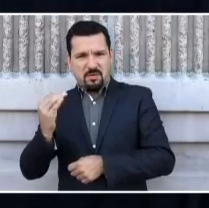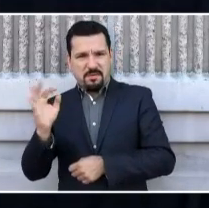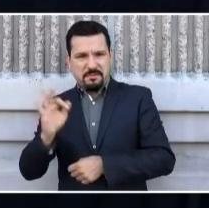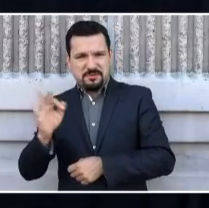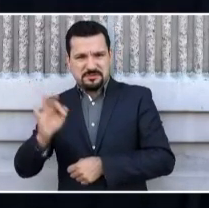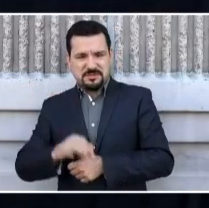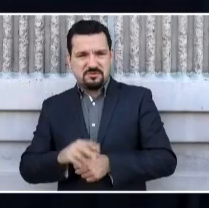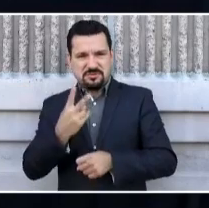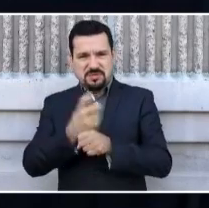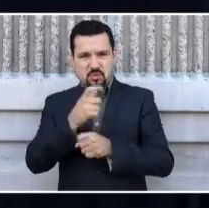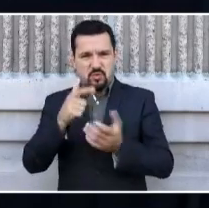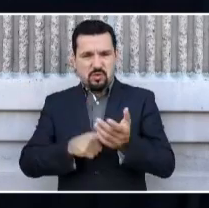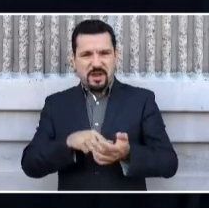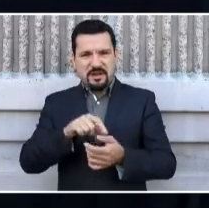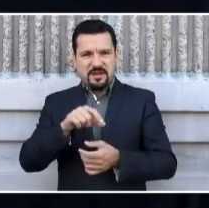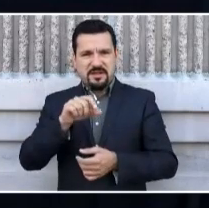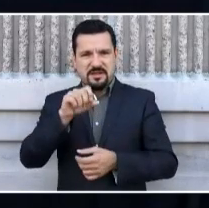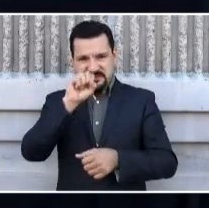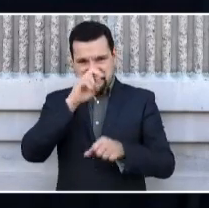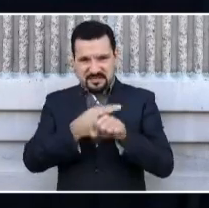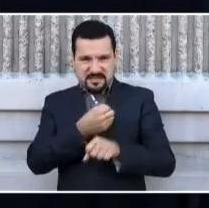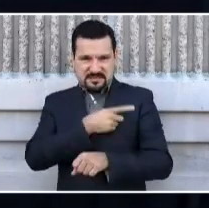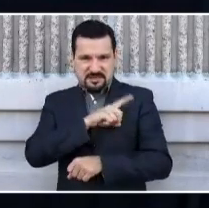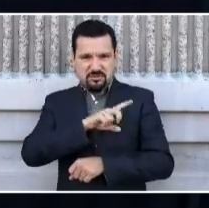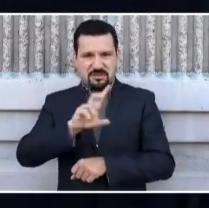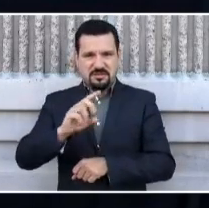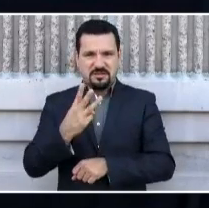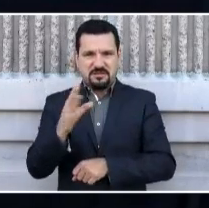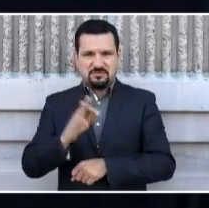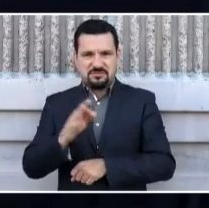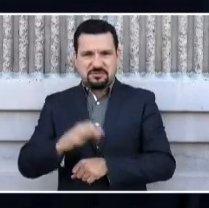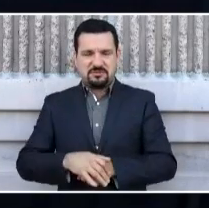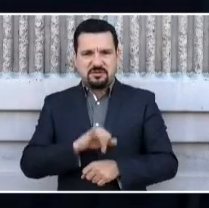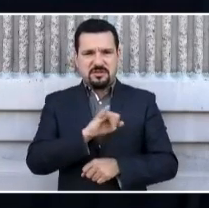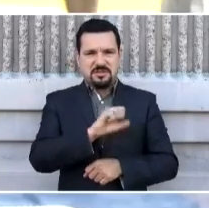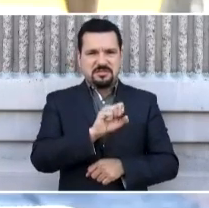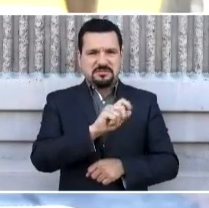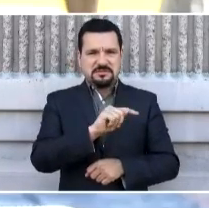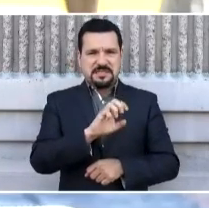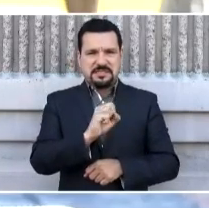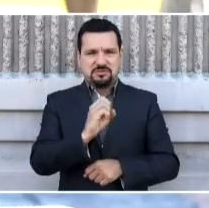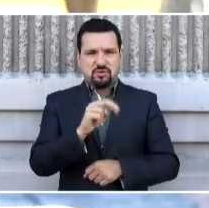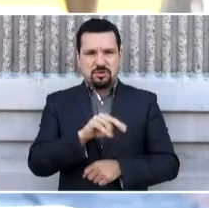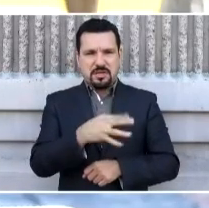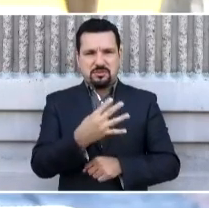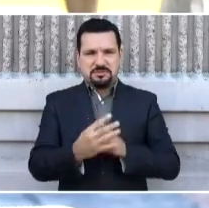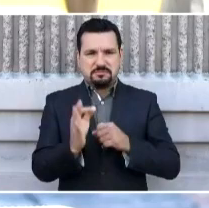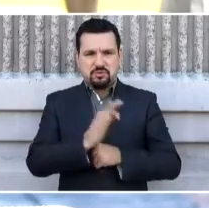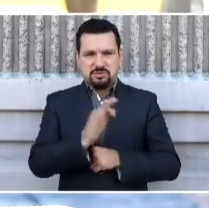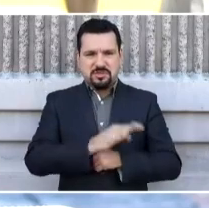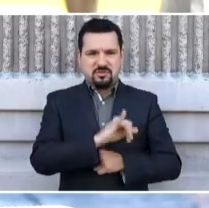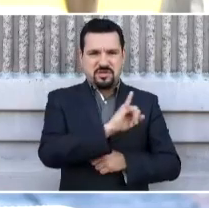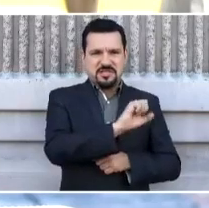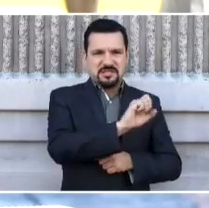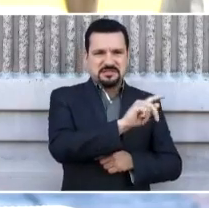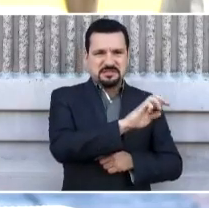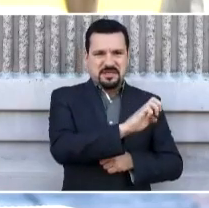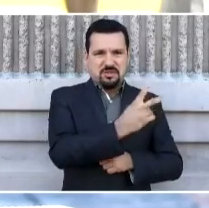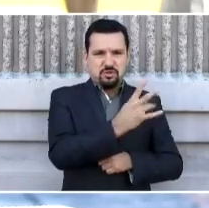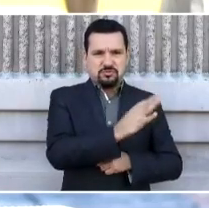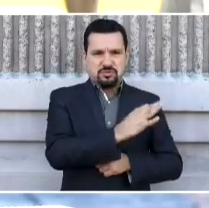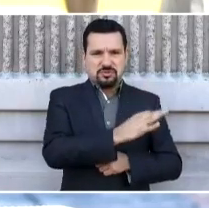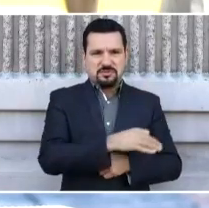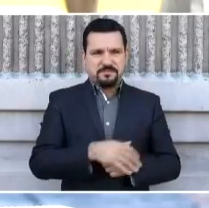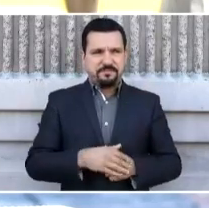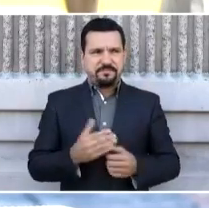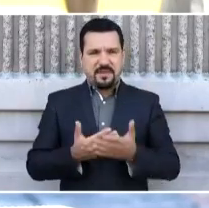49%, le sigue la Secretaría de Salud que tiene 33%, el ISSSTE SON tiene 14%, el ISSSTE 2%